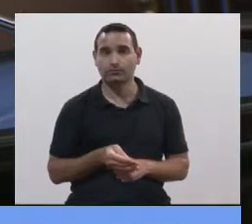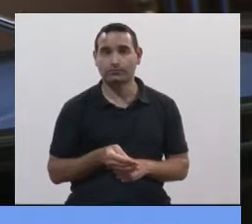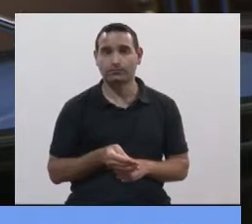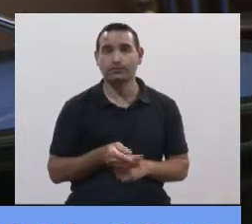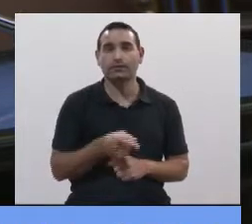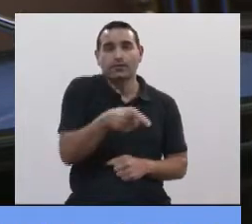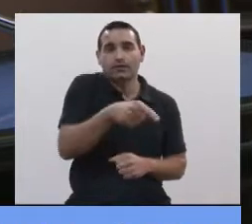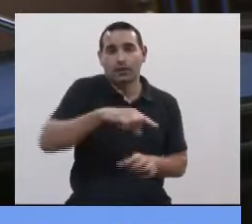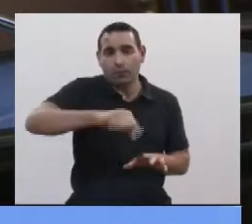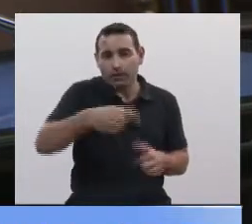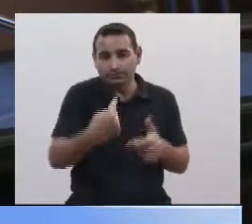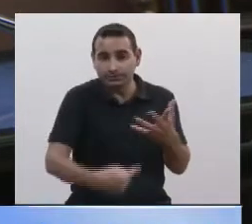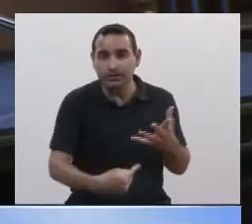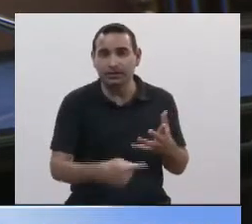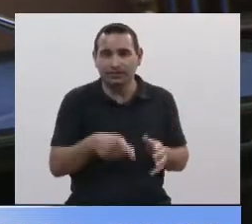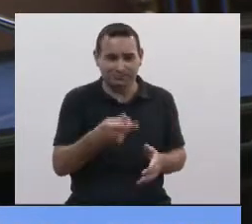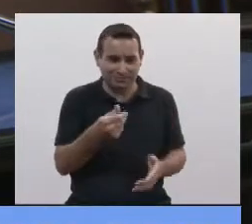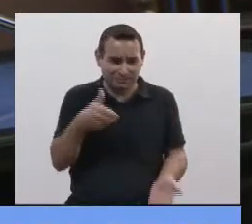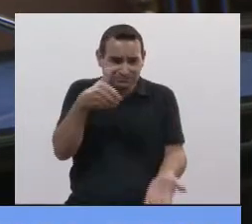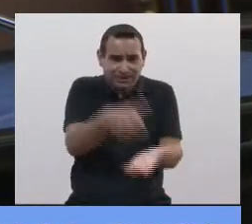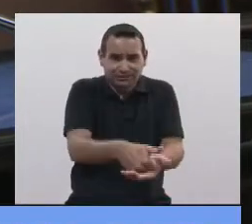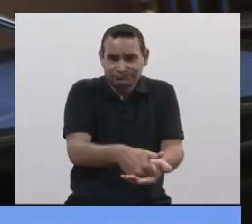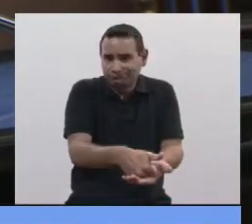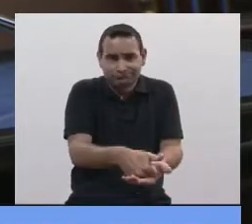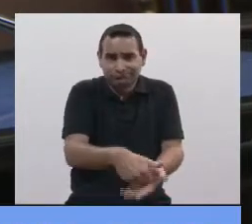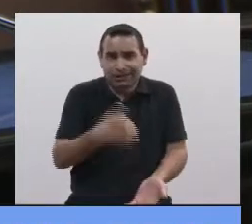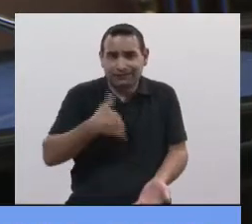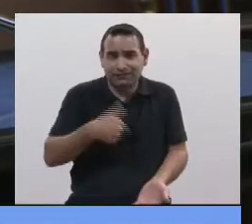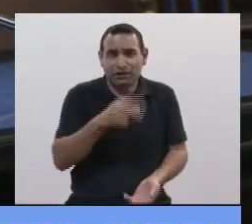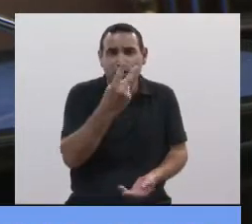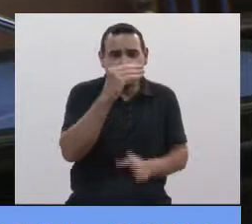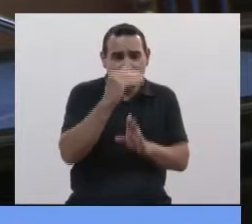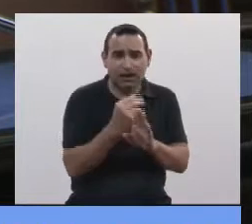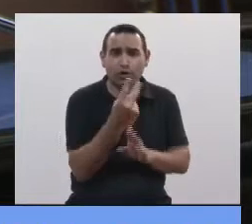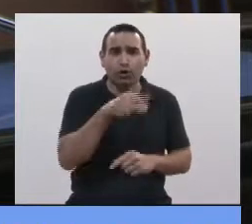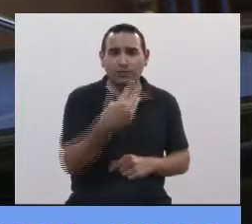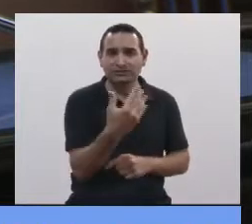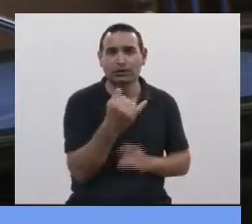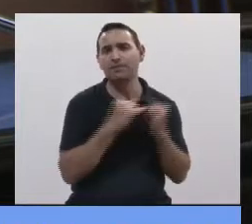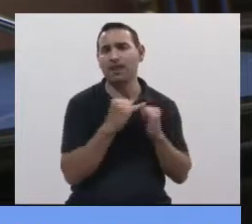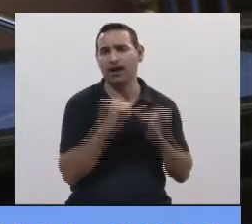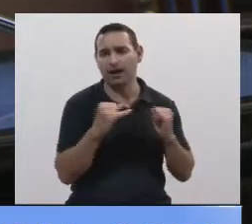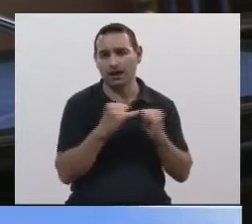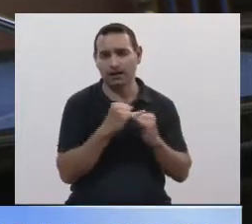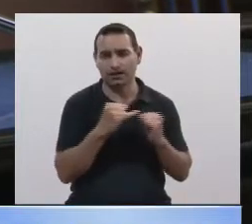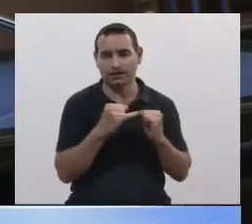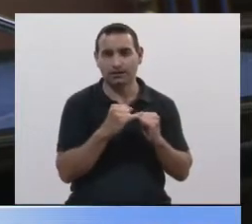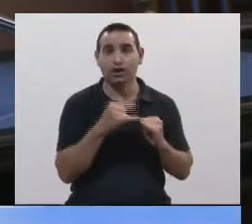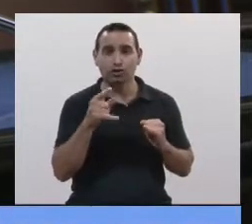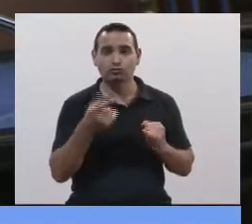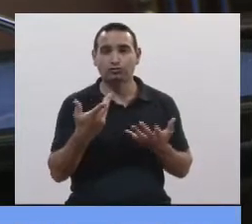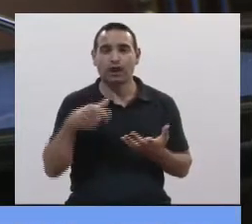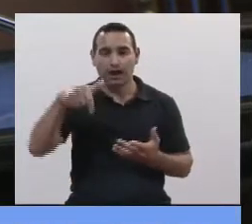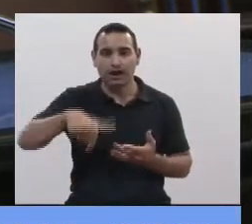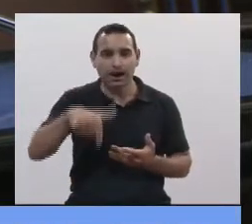de explotación del juego, pero cuando esas inversiones sean argentinas, baja al 2,5, o sea, la mitad. Entonces, los grandes